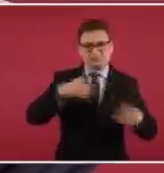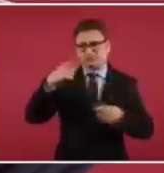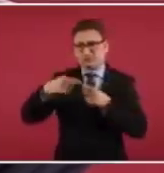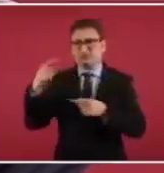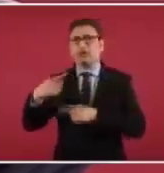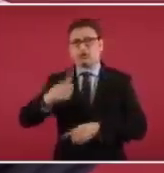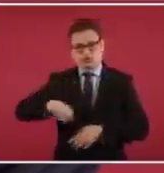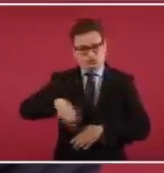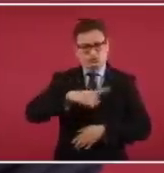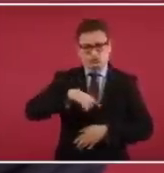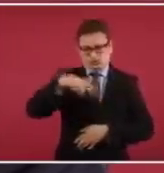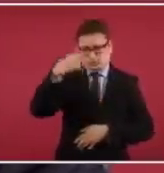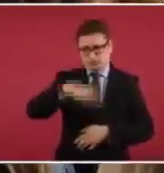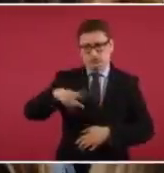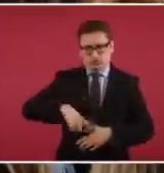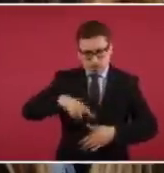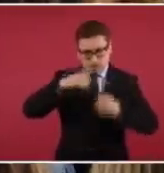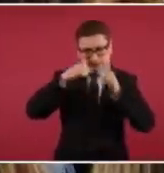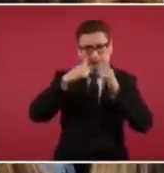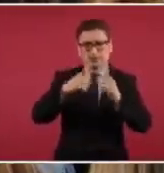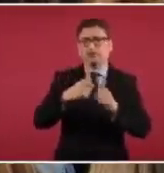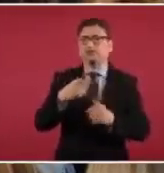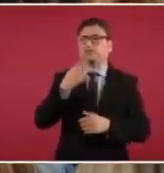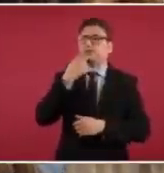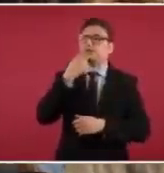que quede claro, porque